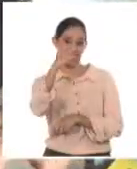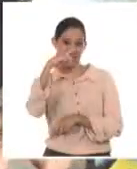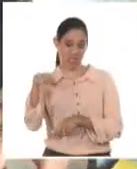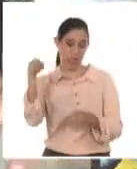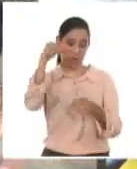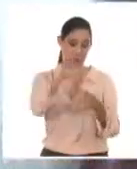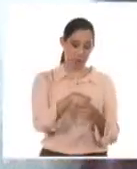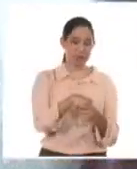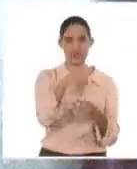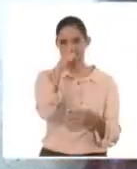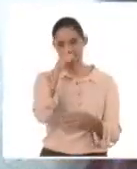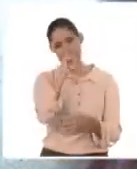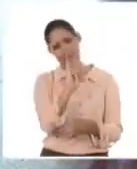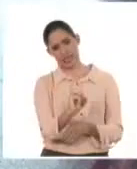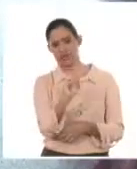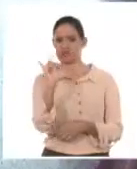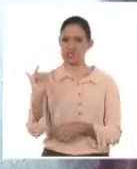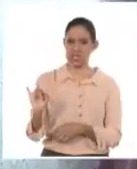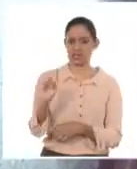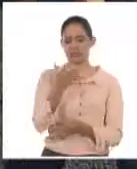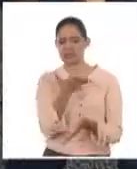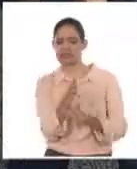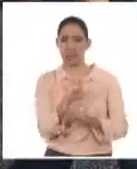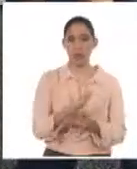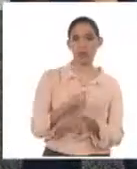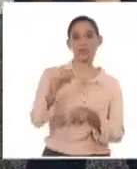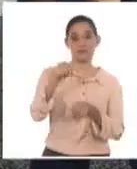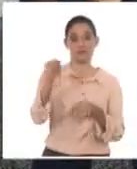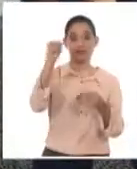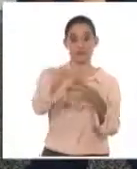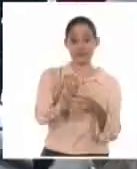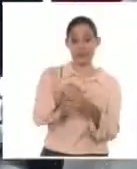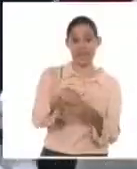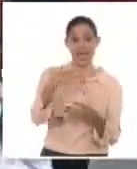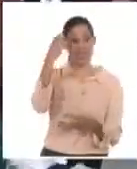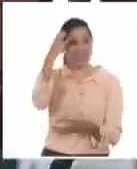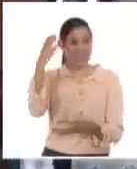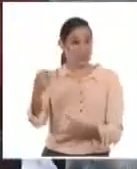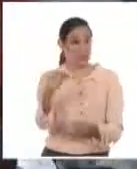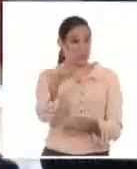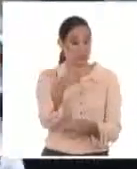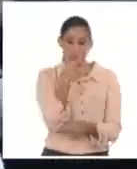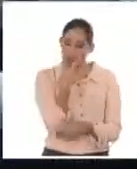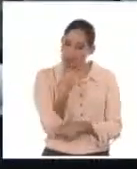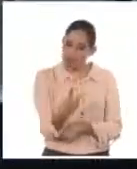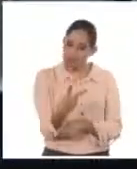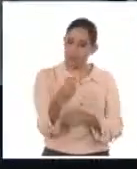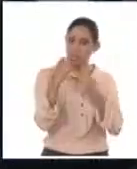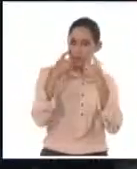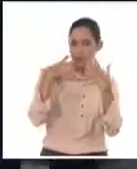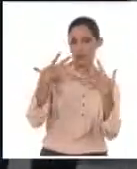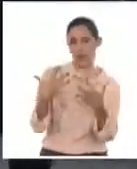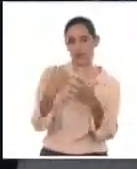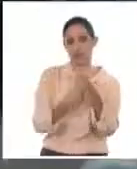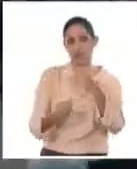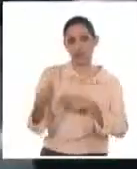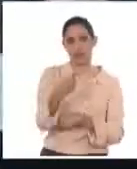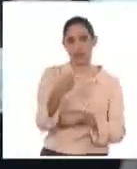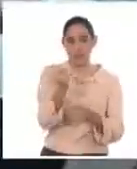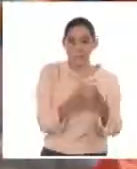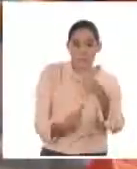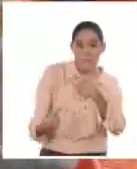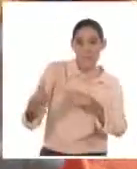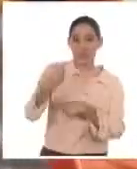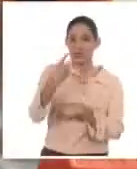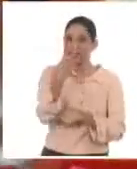7 años son acogidos por esta institución del Estado cubano, ese que, a pesar de las limitaciones, prioriza la atención y